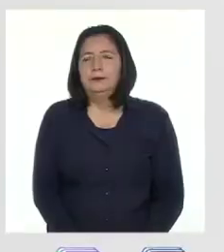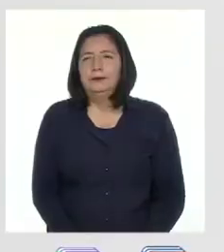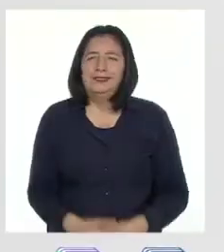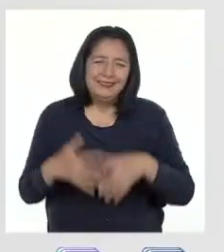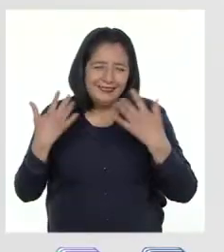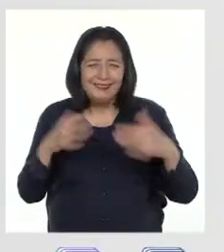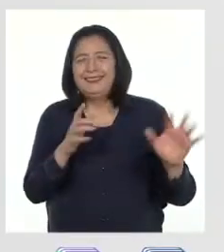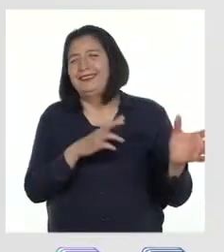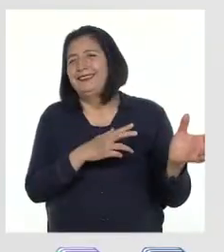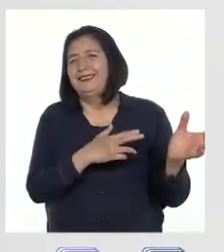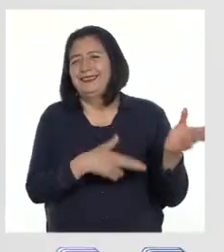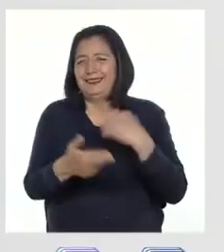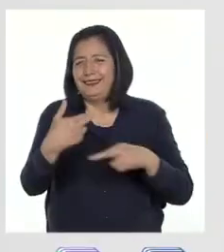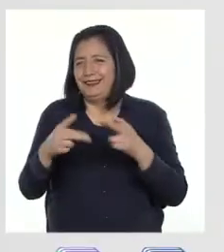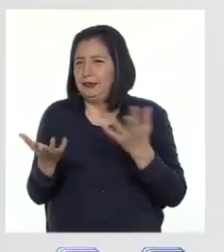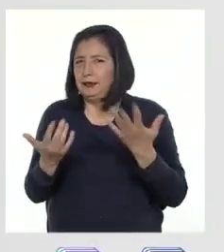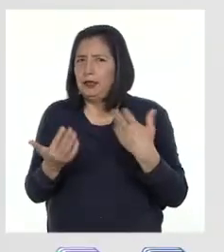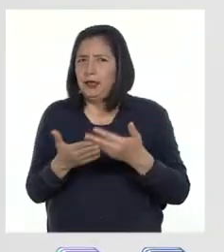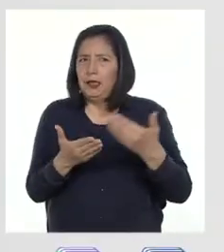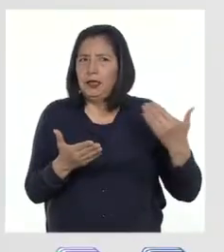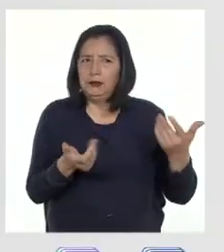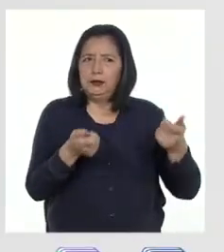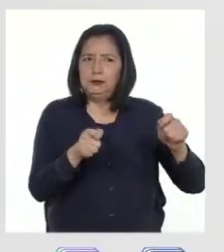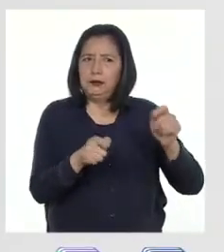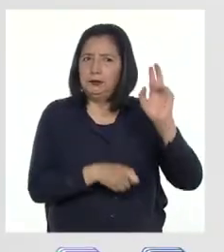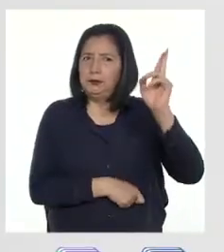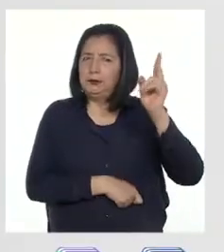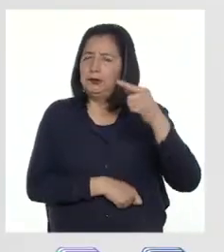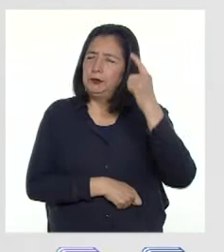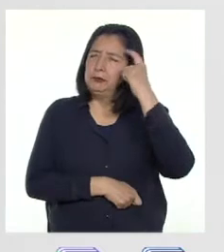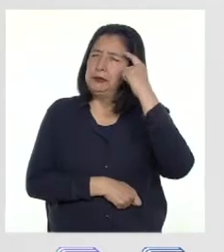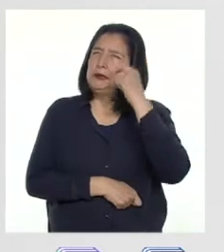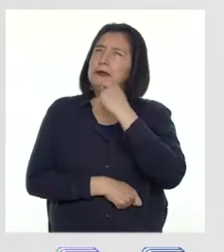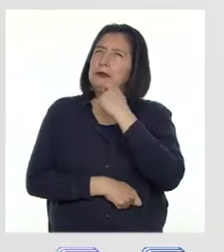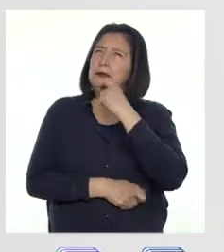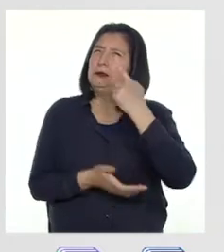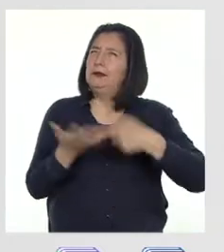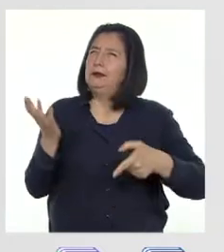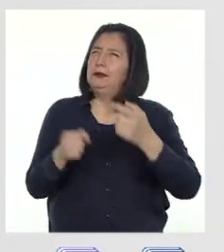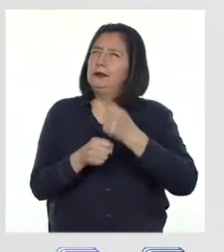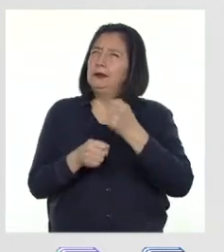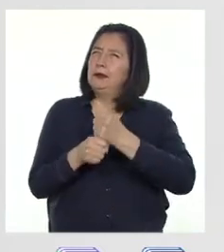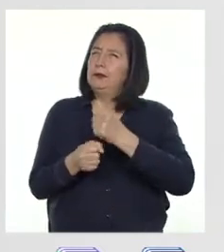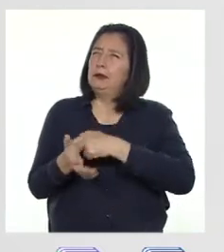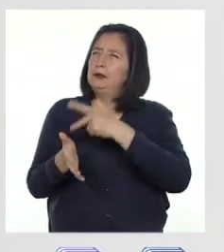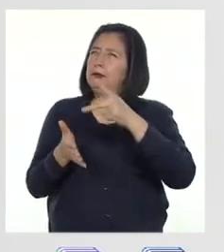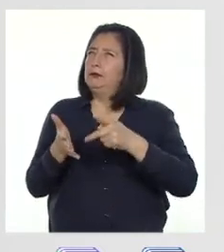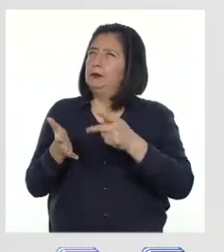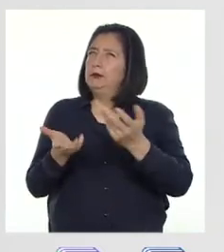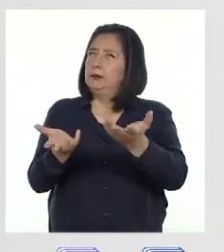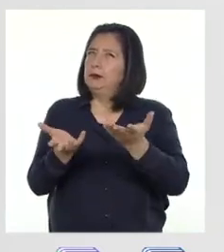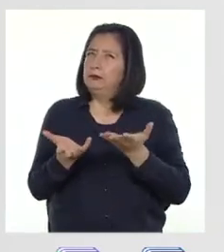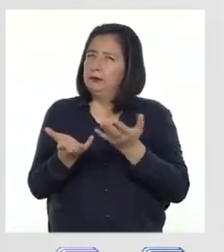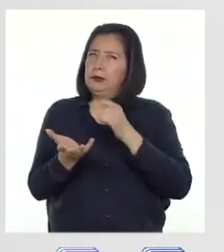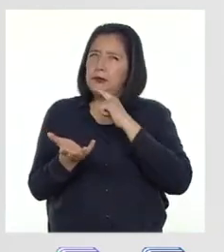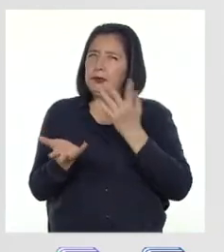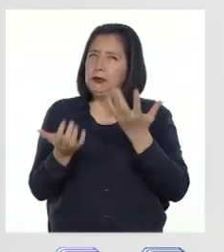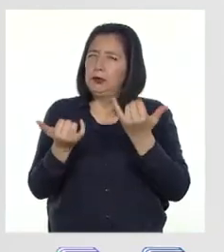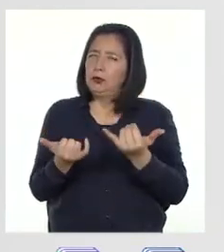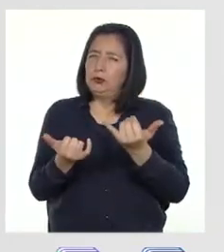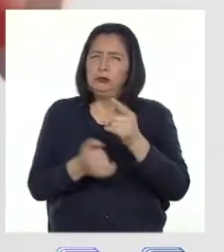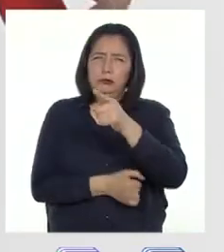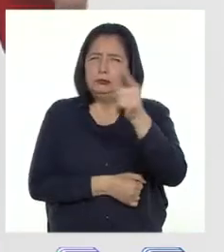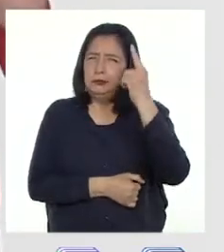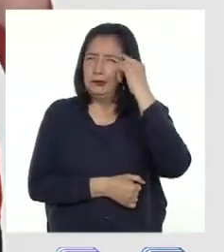Ya estamos de vuelta. Antes de irnos a la pausa, el profesor nos dejó pensando qué ocupaciones tendrían nuestras invitadas del día de hoy. ¿Cuáles se